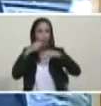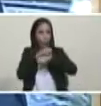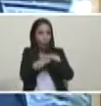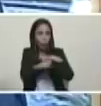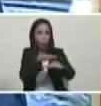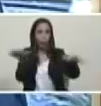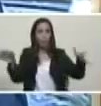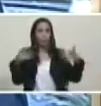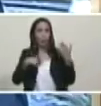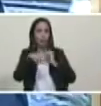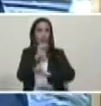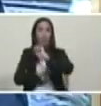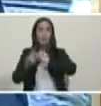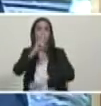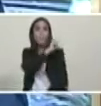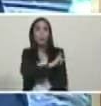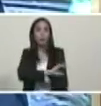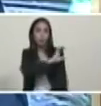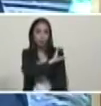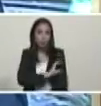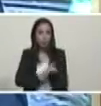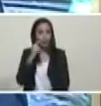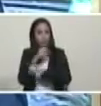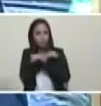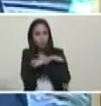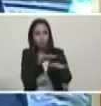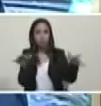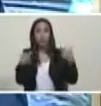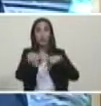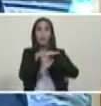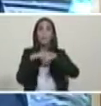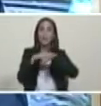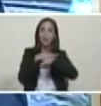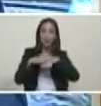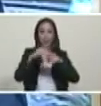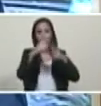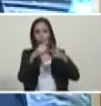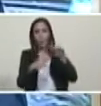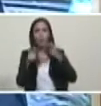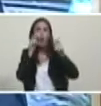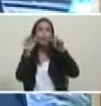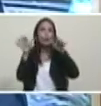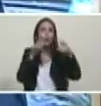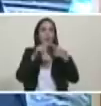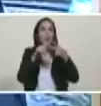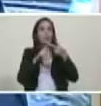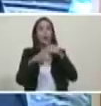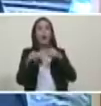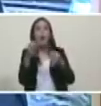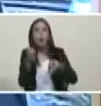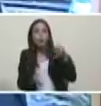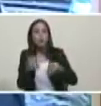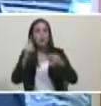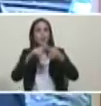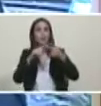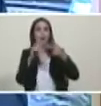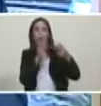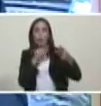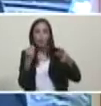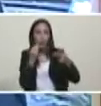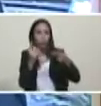con Protección Civil y con todos los ministerios de Turismo, Interior y Justicia,